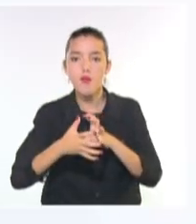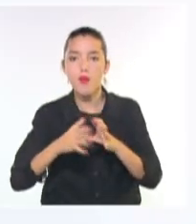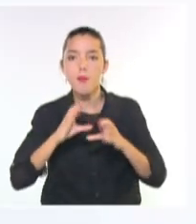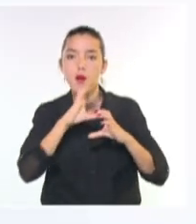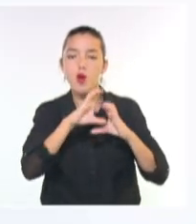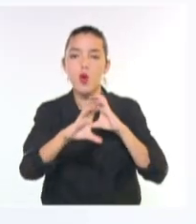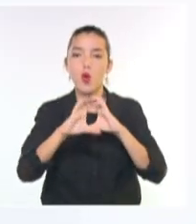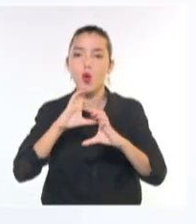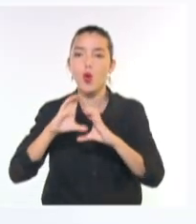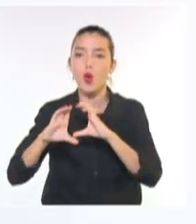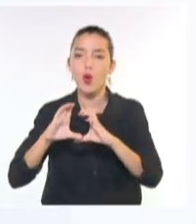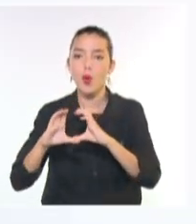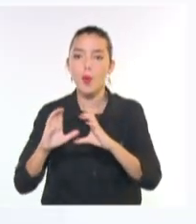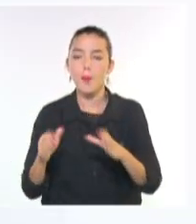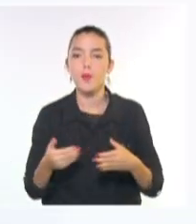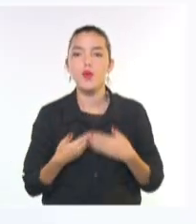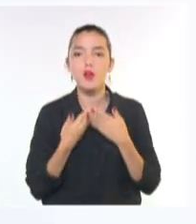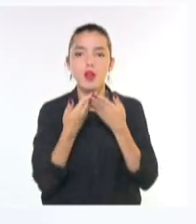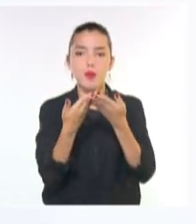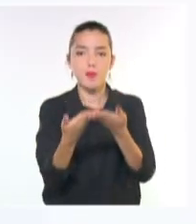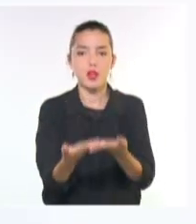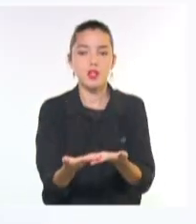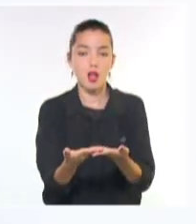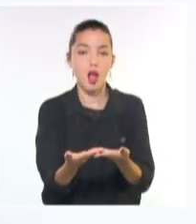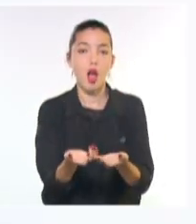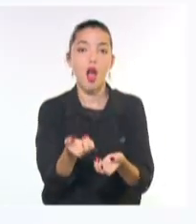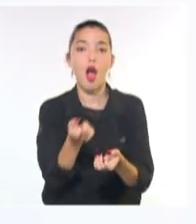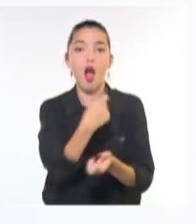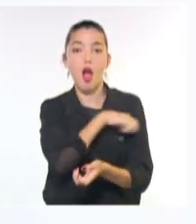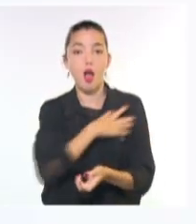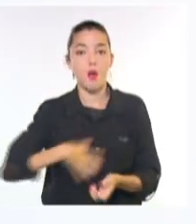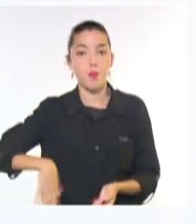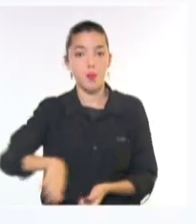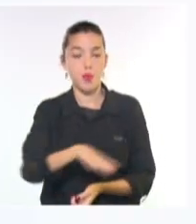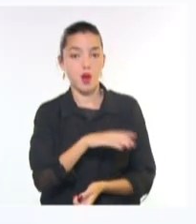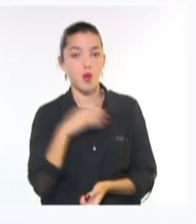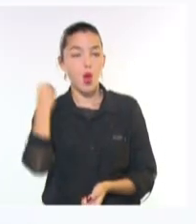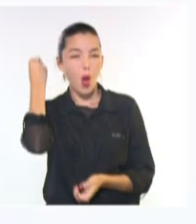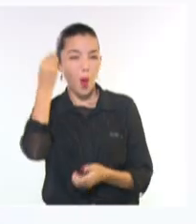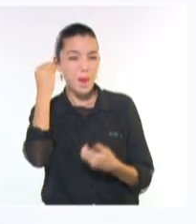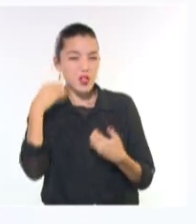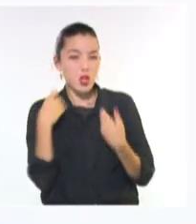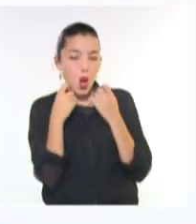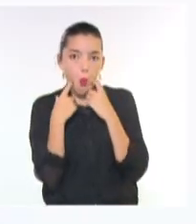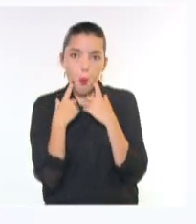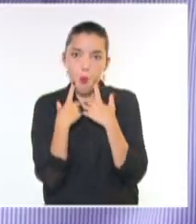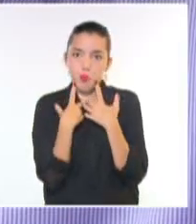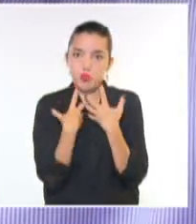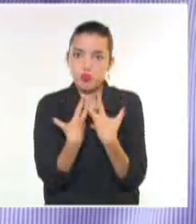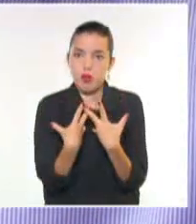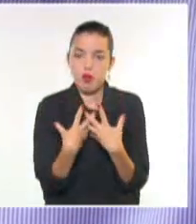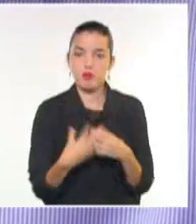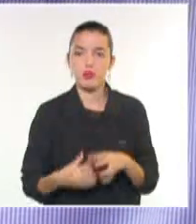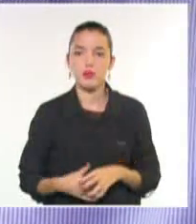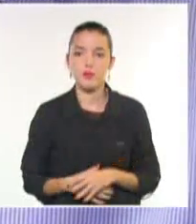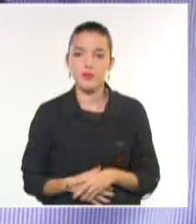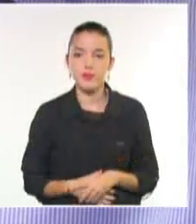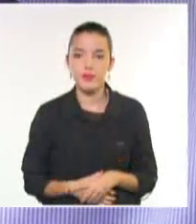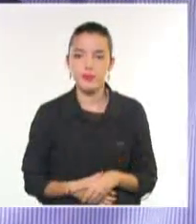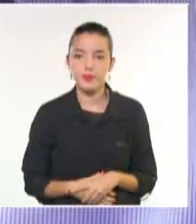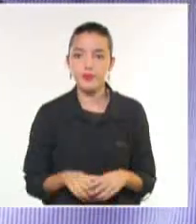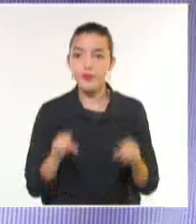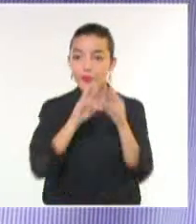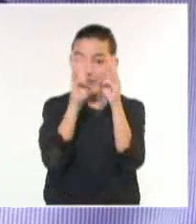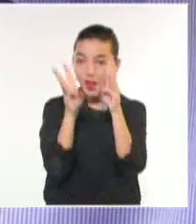garantiza la manera en la cual se llega a los ciudadanos, que yo creo que es la clave de todo este proceso. Las redes sociales